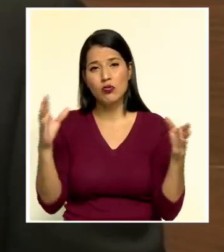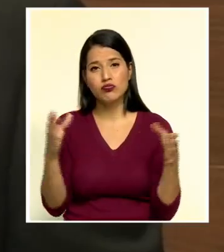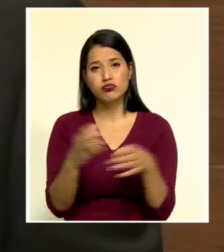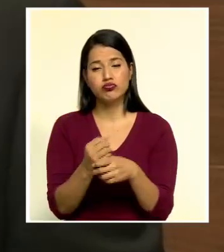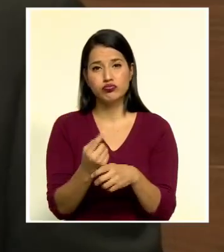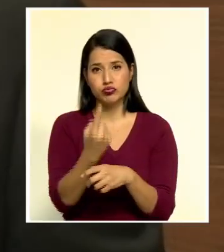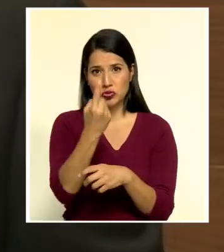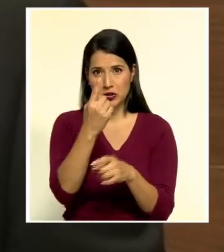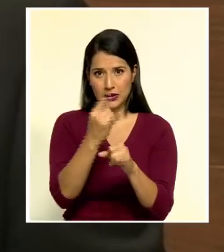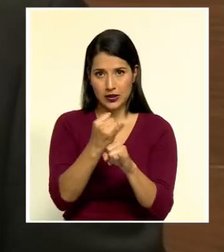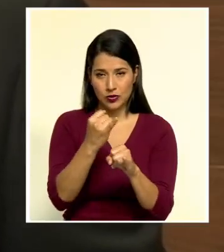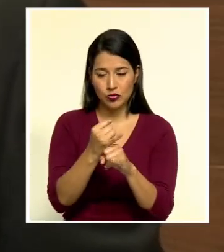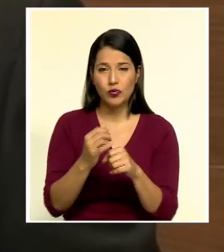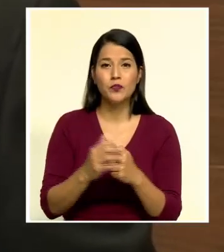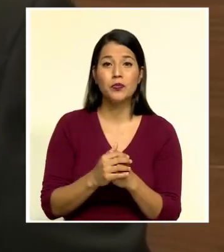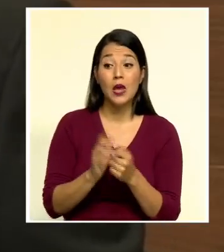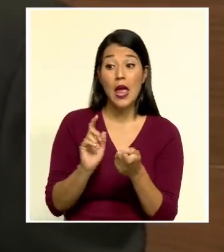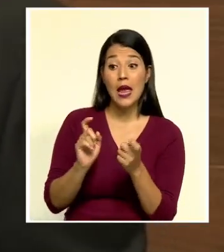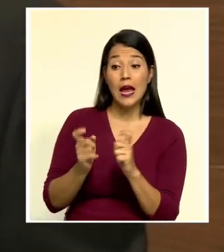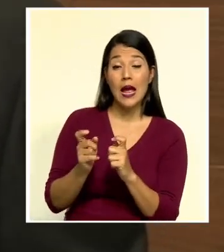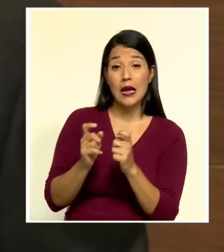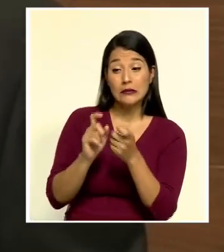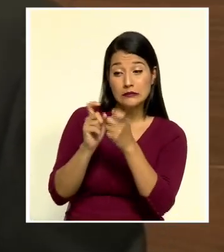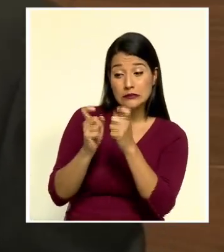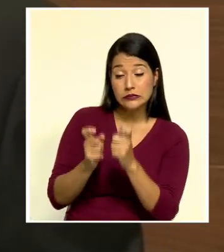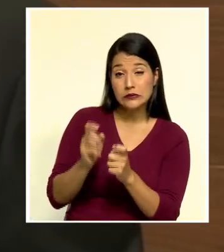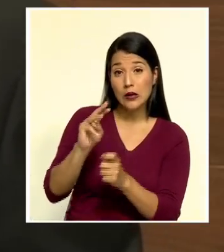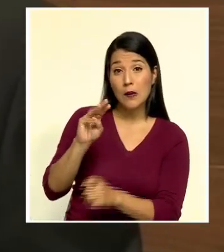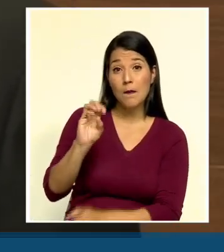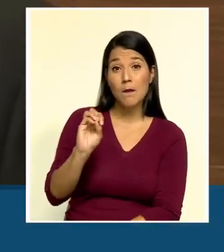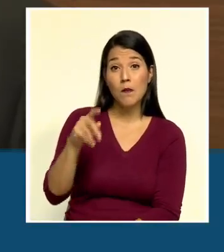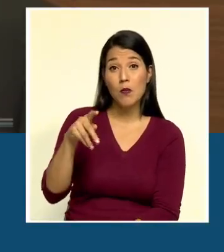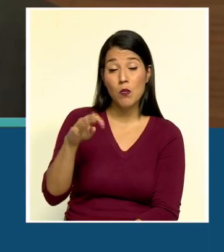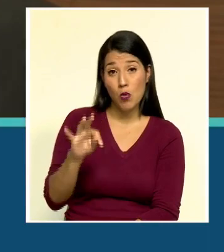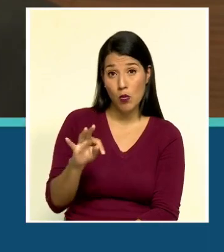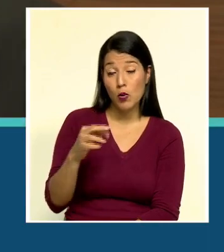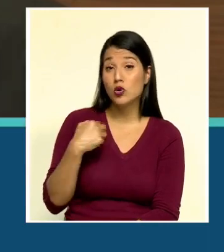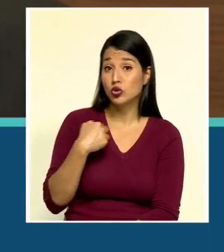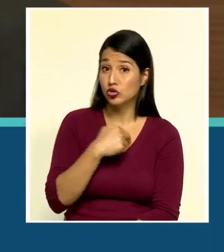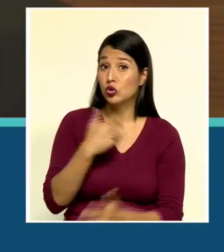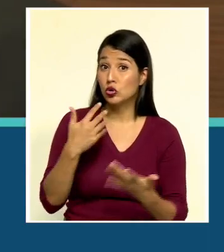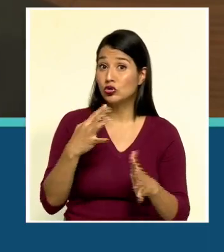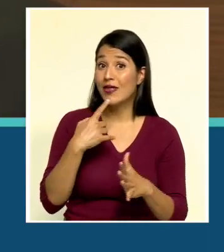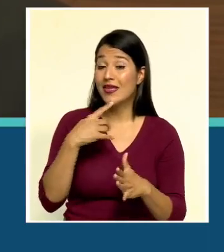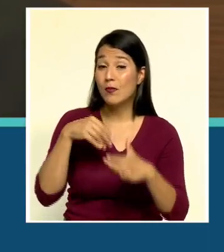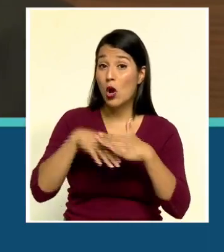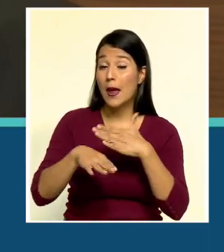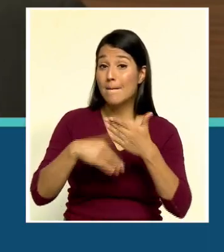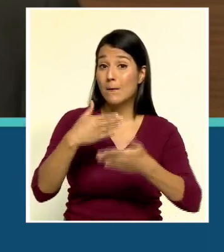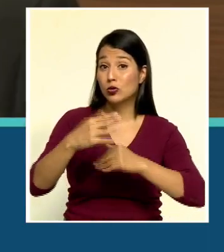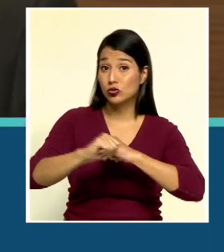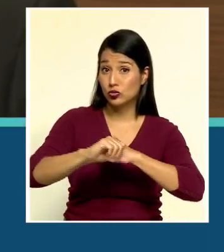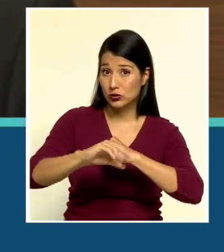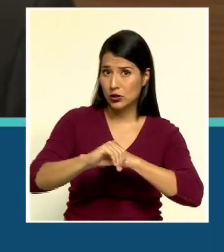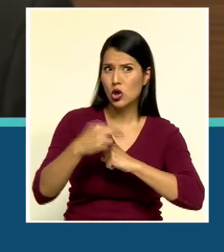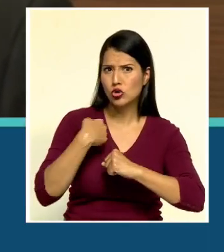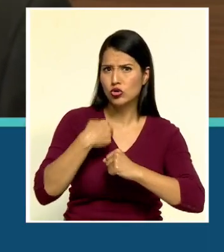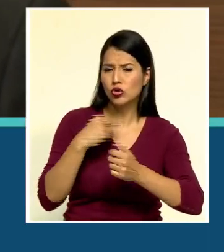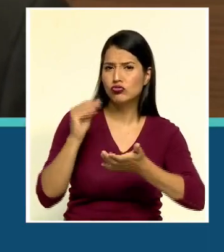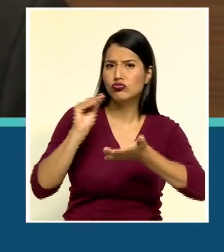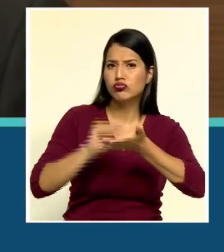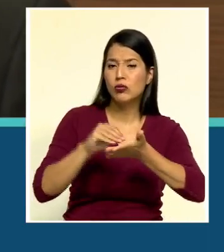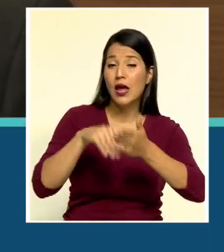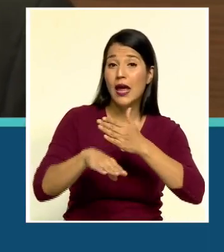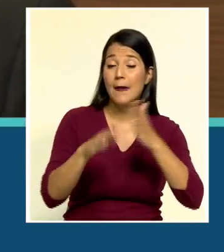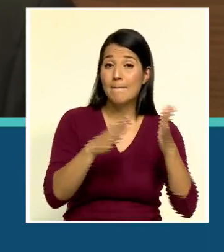La reestructuración del MOP en el Partido Liberal Progresista, nosotros lo dijimos en campaña, lo plasmamos en el plan de gobierno